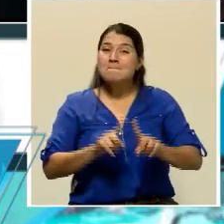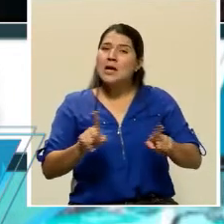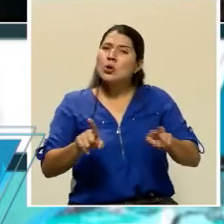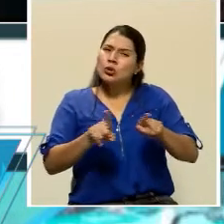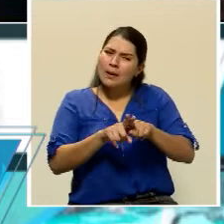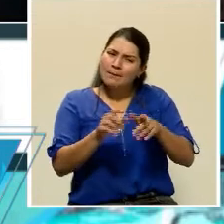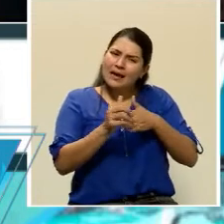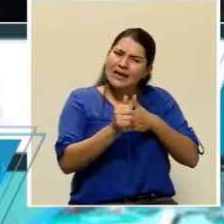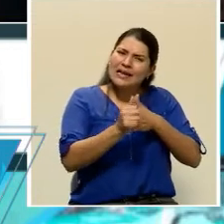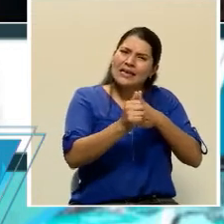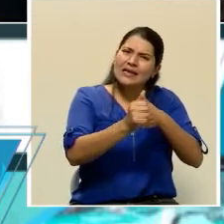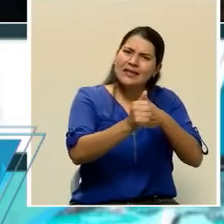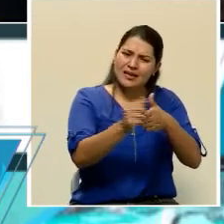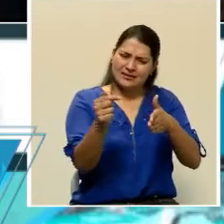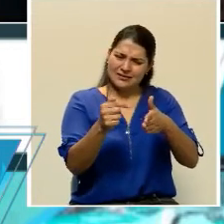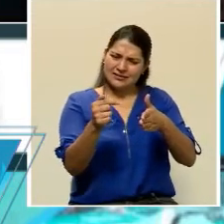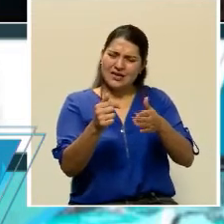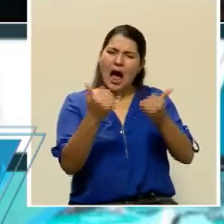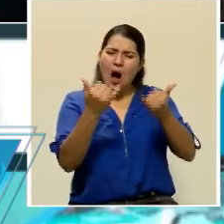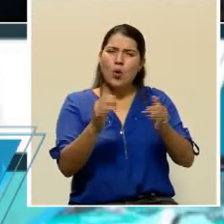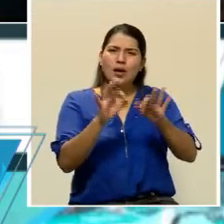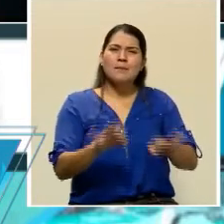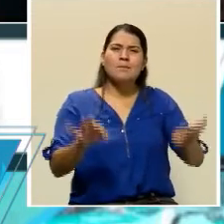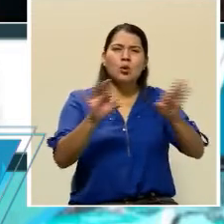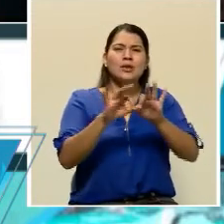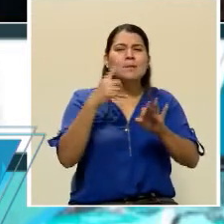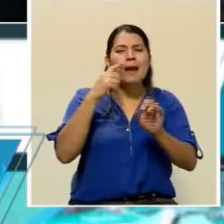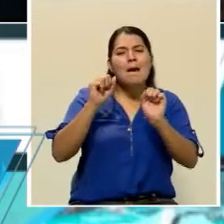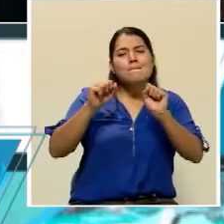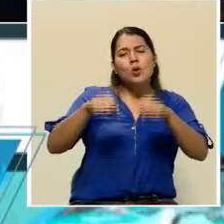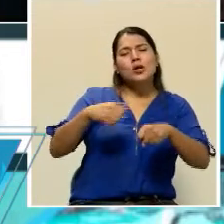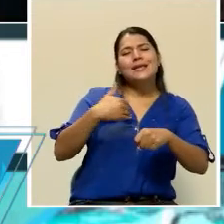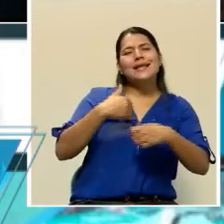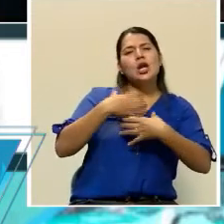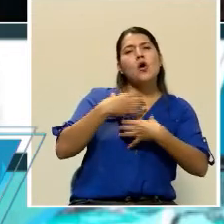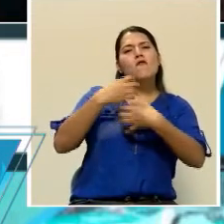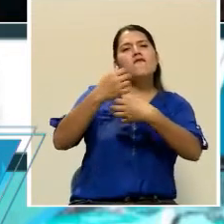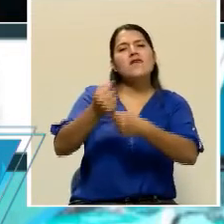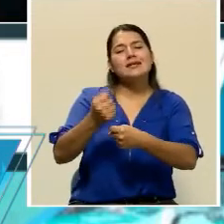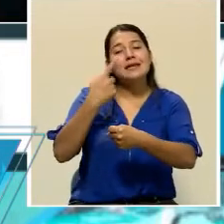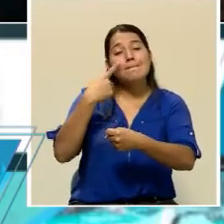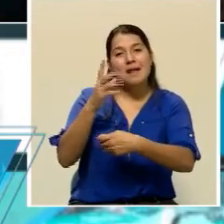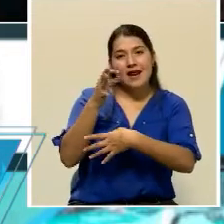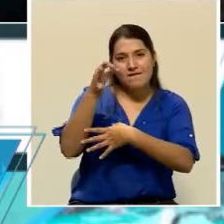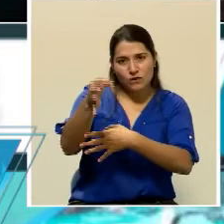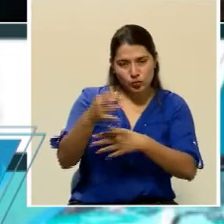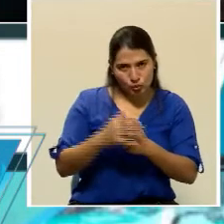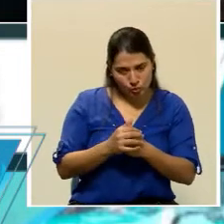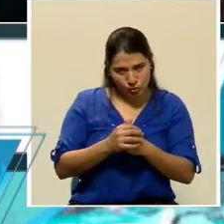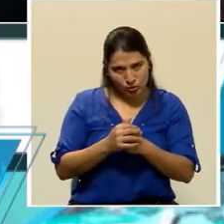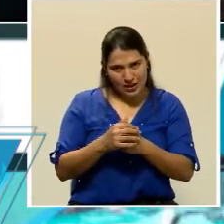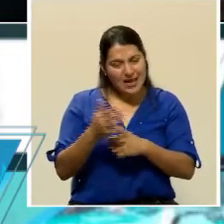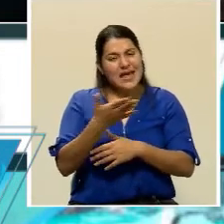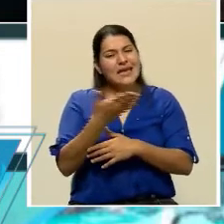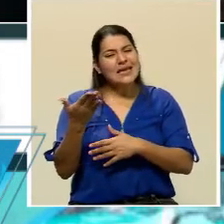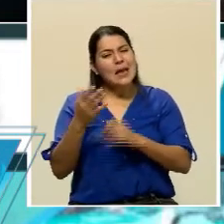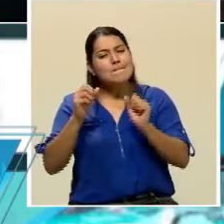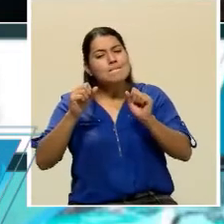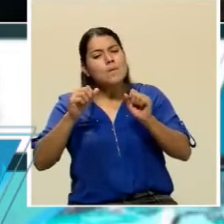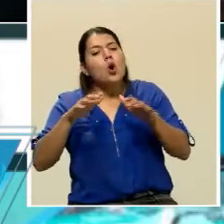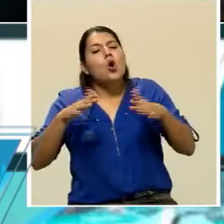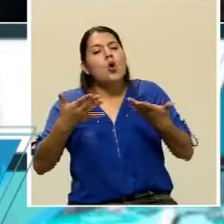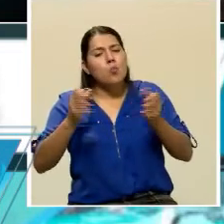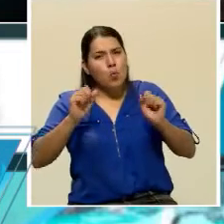construir imagen y confianza hacia el futuro. ¿Qué puede aportar la oposición? ¿Cuál es el rol que le toca